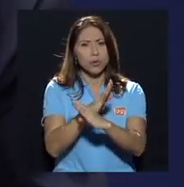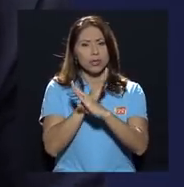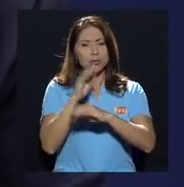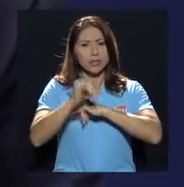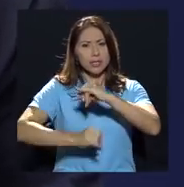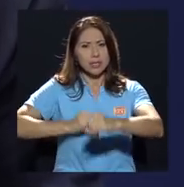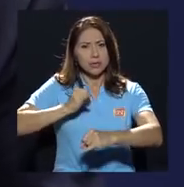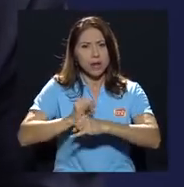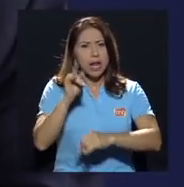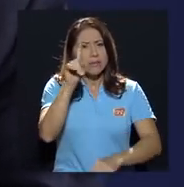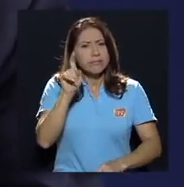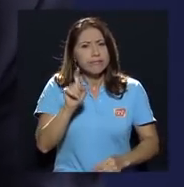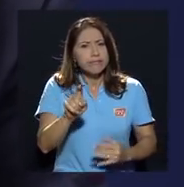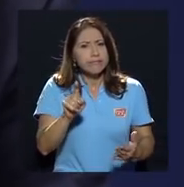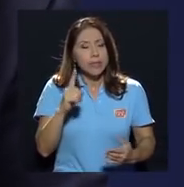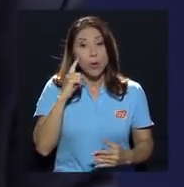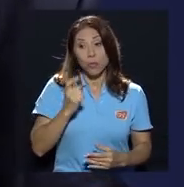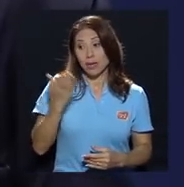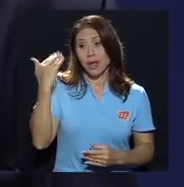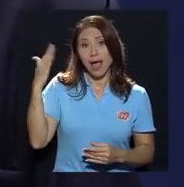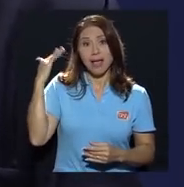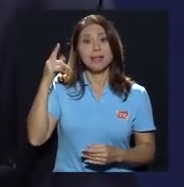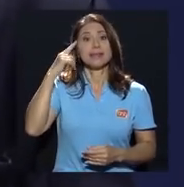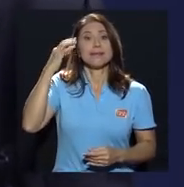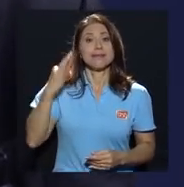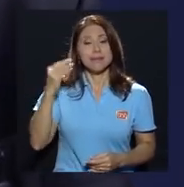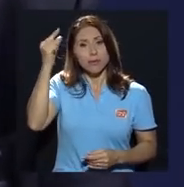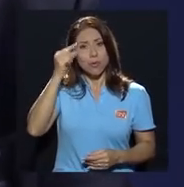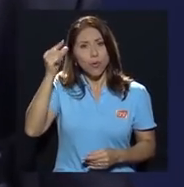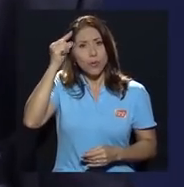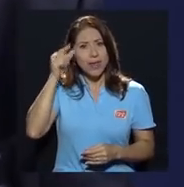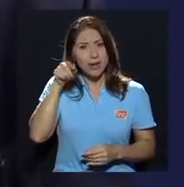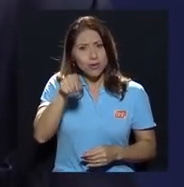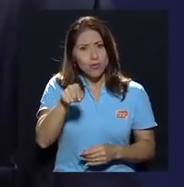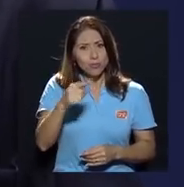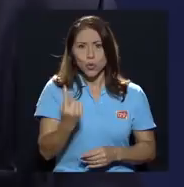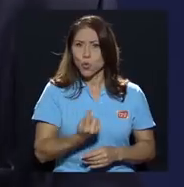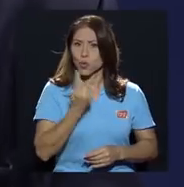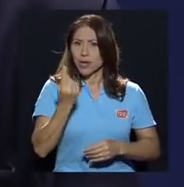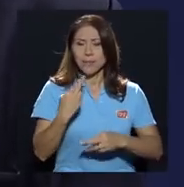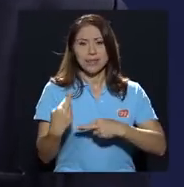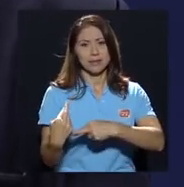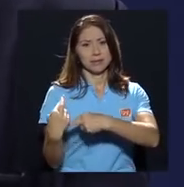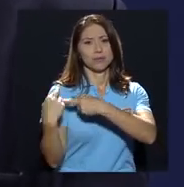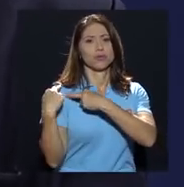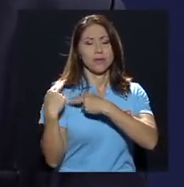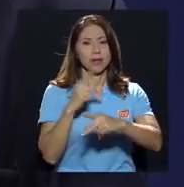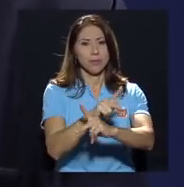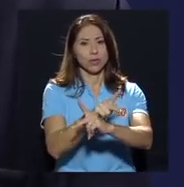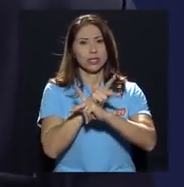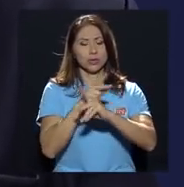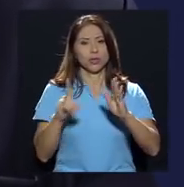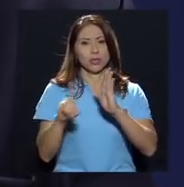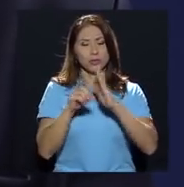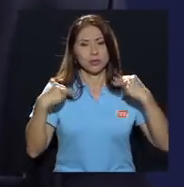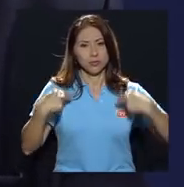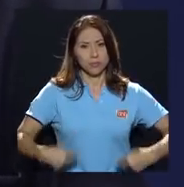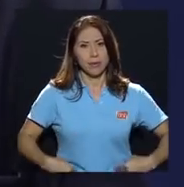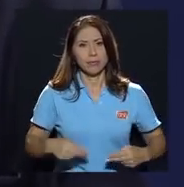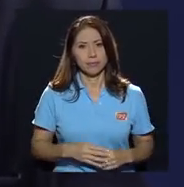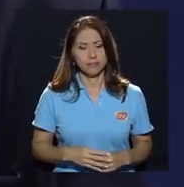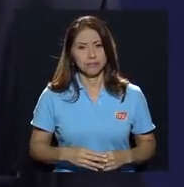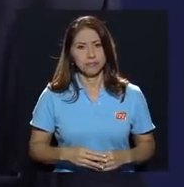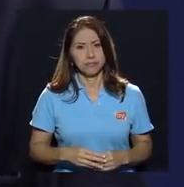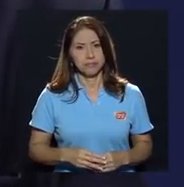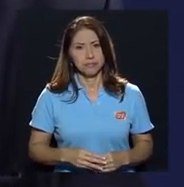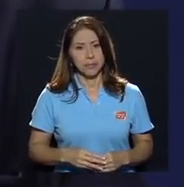internacional porque antes se consideraba que el estado era responsable únicamente de la protección de